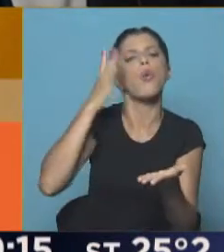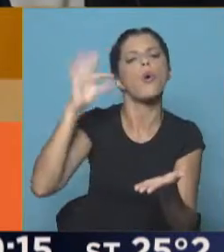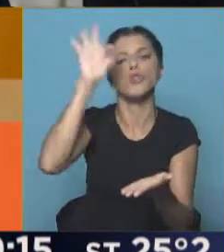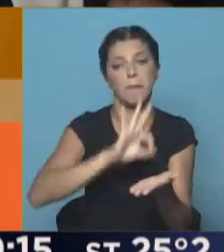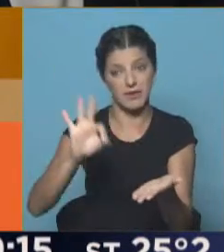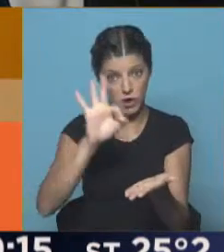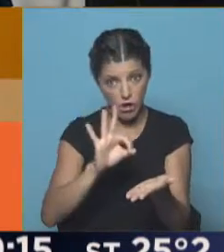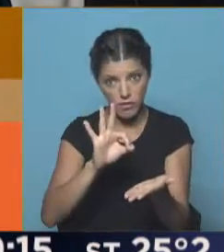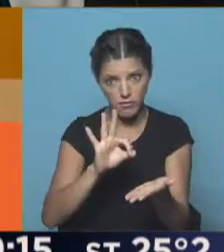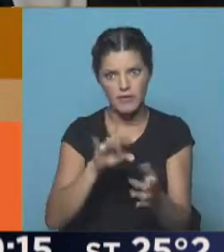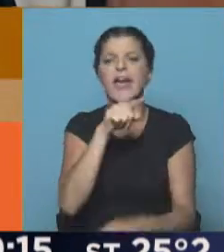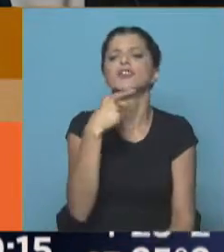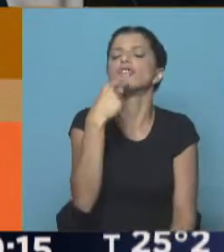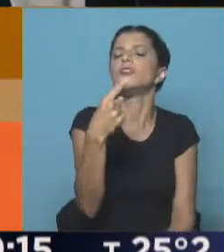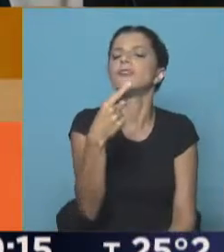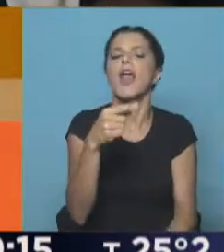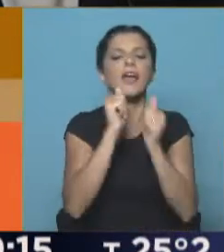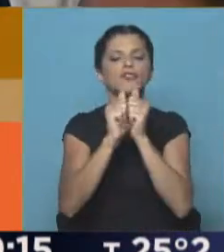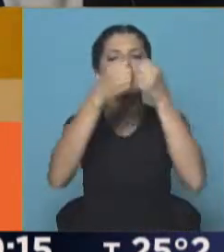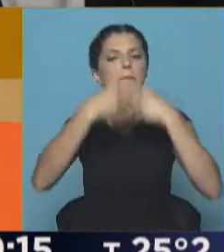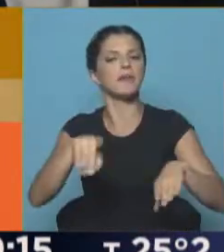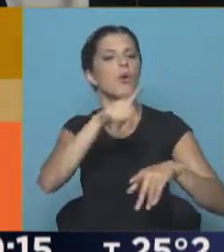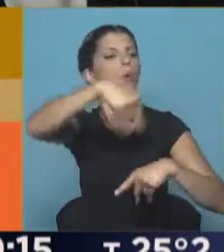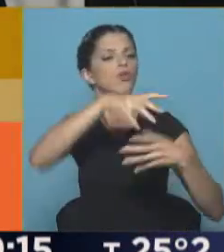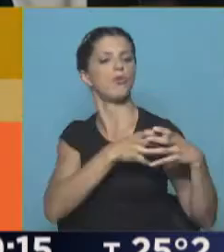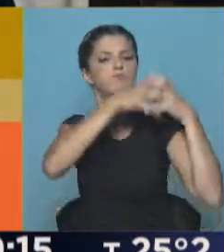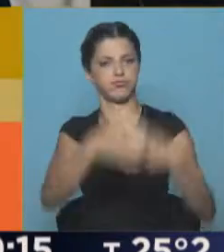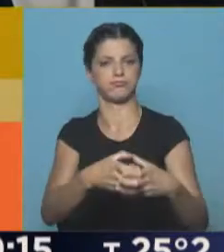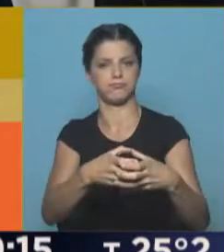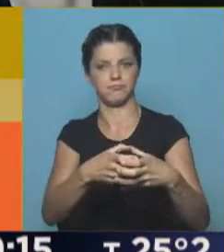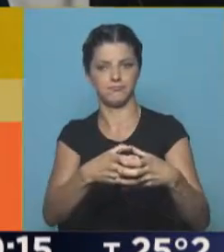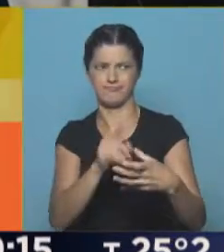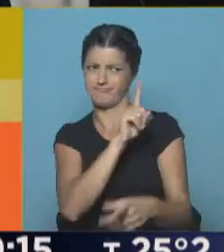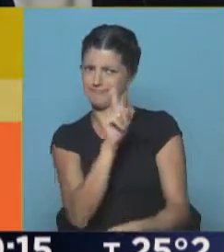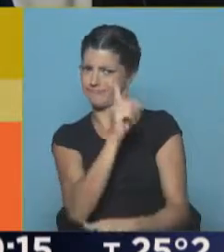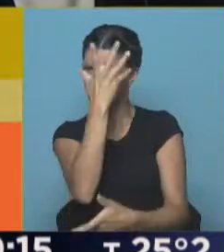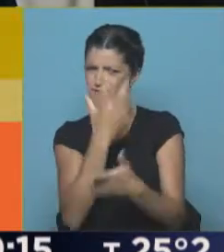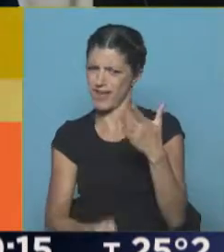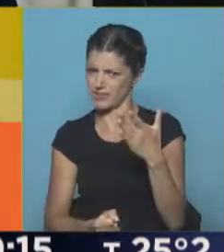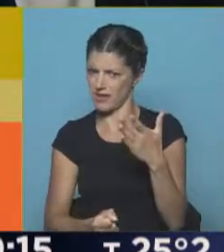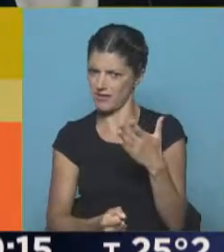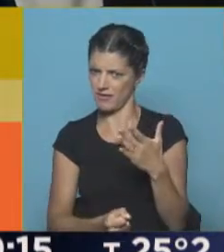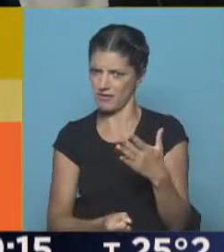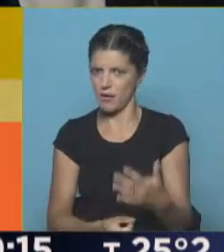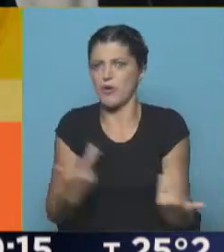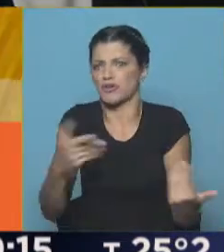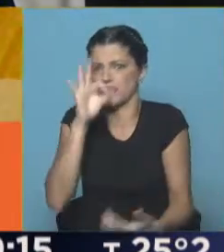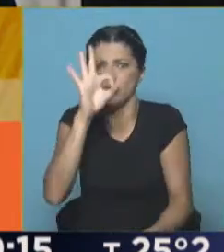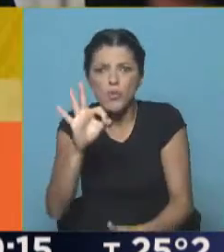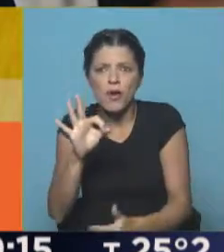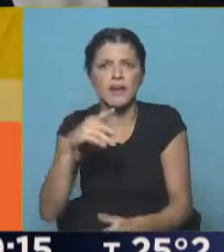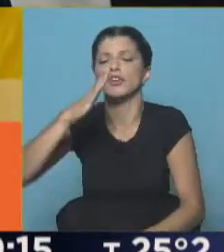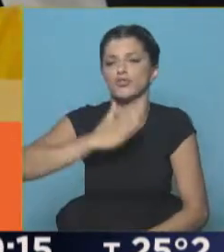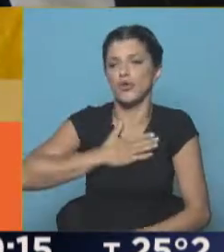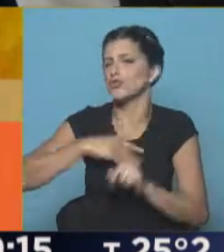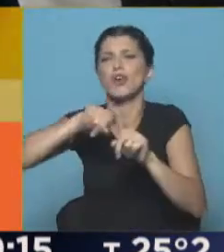pensamiento, es decir que la historia comienza cuando ellos llegan. Bien. Y se equivocan. Porque entonces no vamos a terminar nunca, ni nosotros,